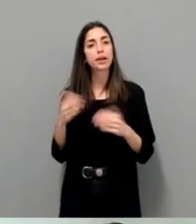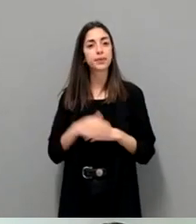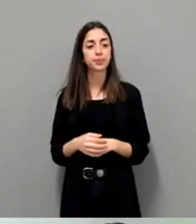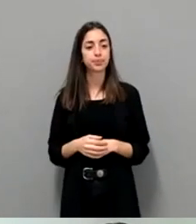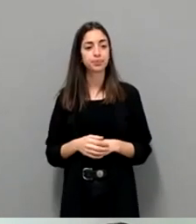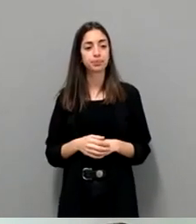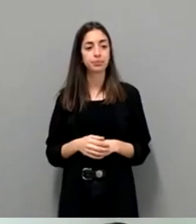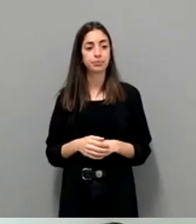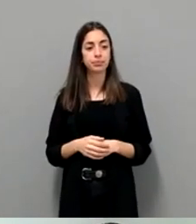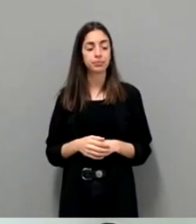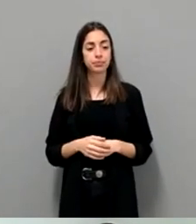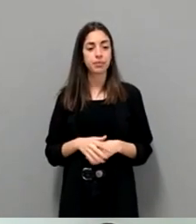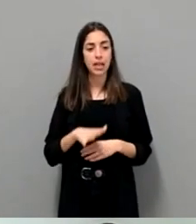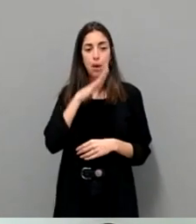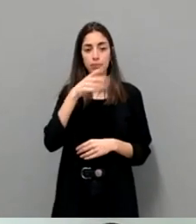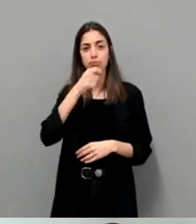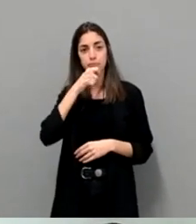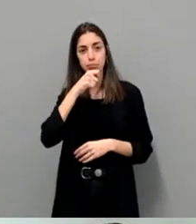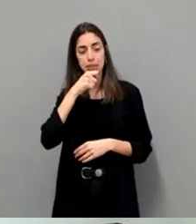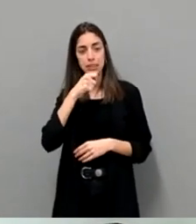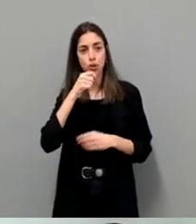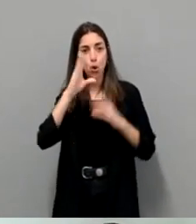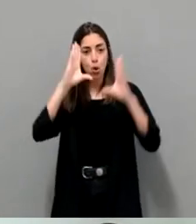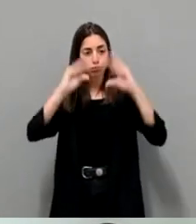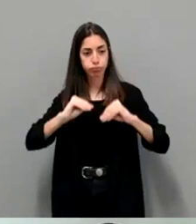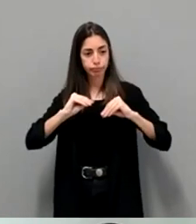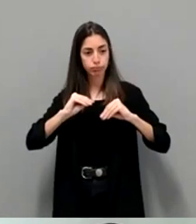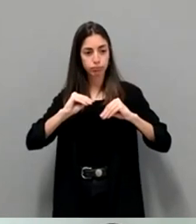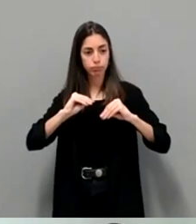A ver, que tienes el micro silenciado.